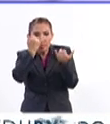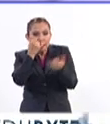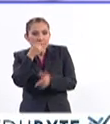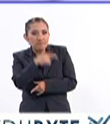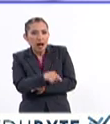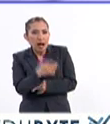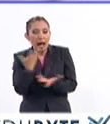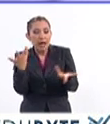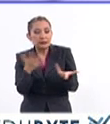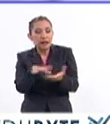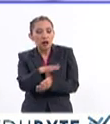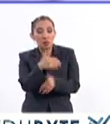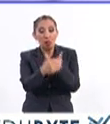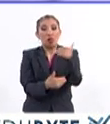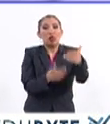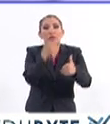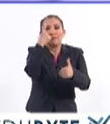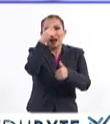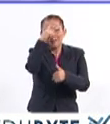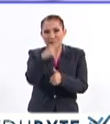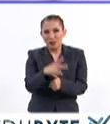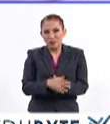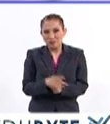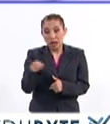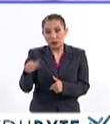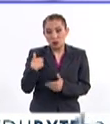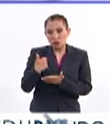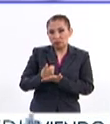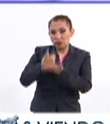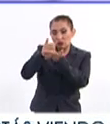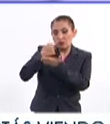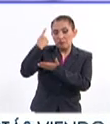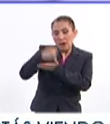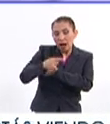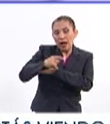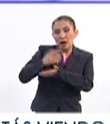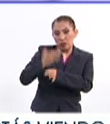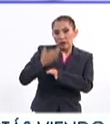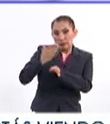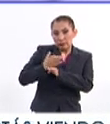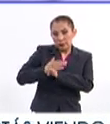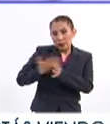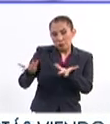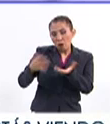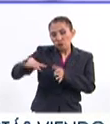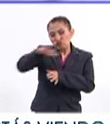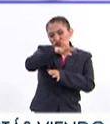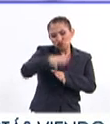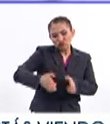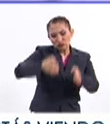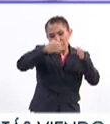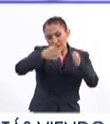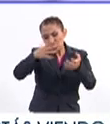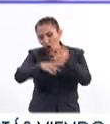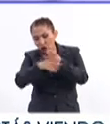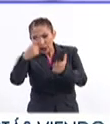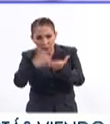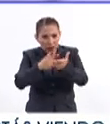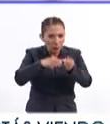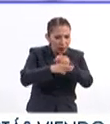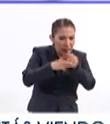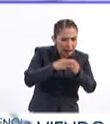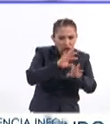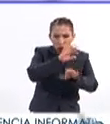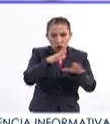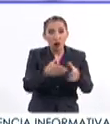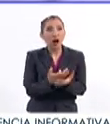de generar desarrollos para el país, y que eso nos permite ir creando o ir teniendo infraestructura, ¿sí? Yo te diría que al